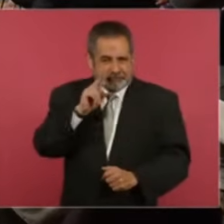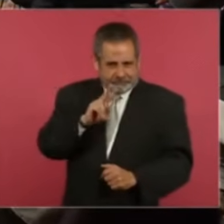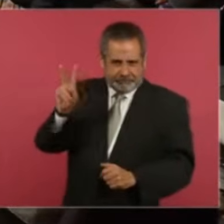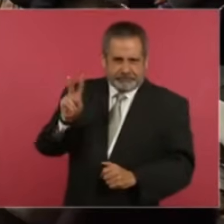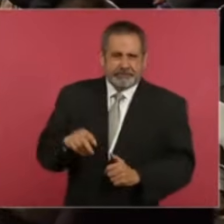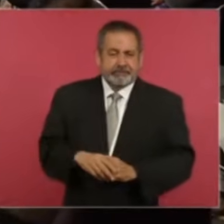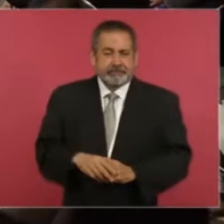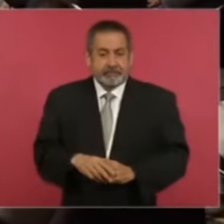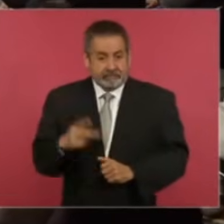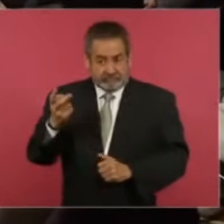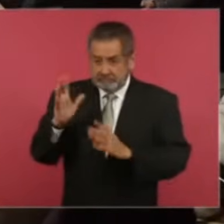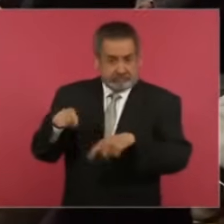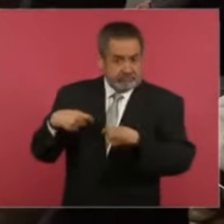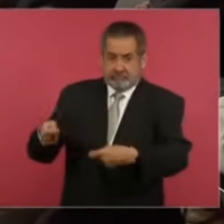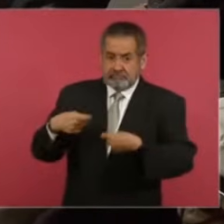están ya entregando.